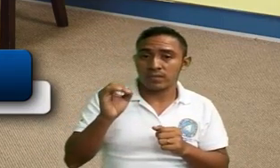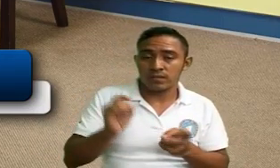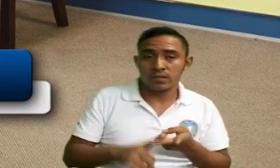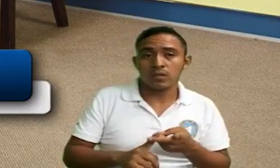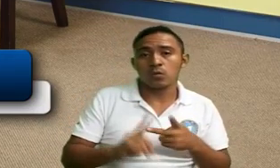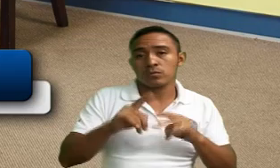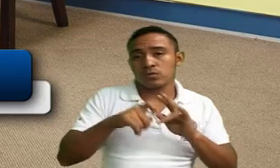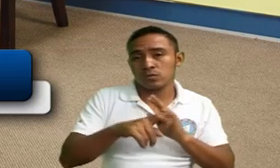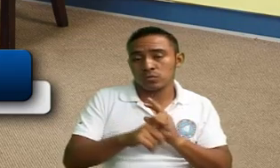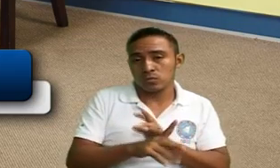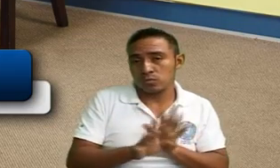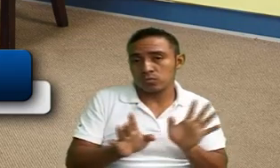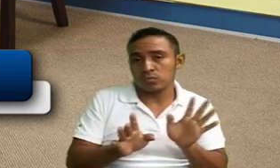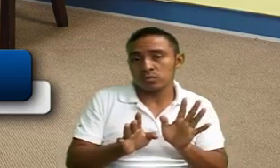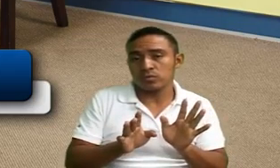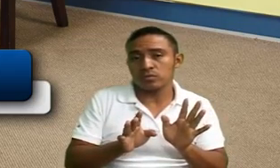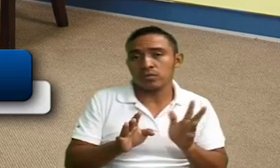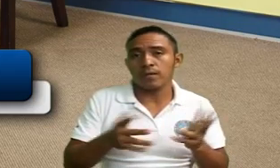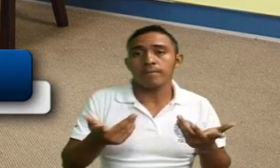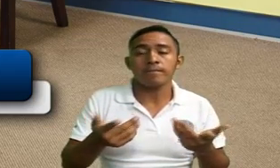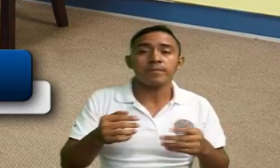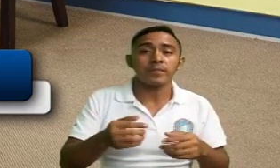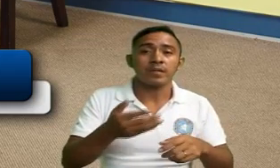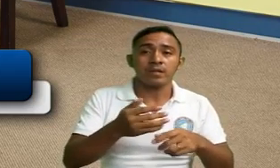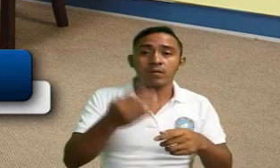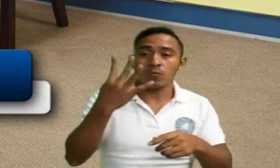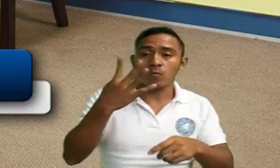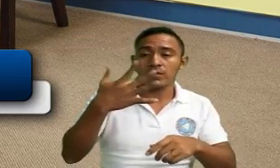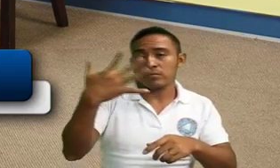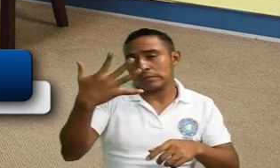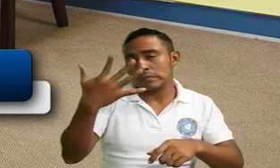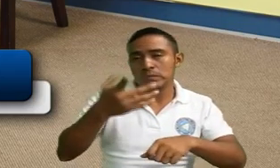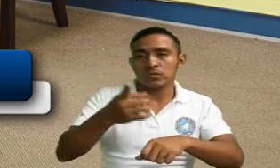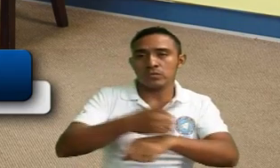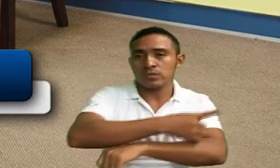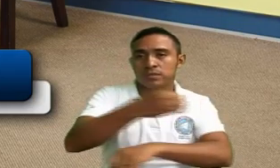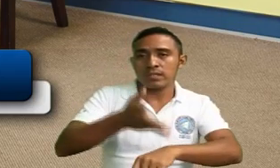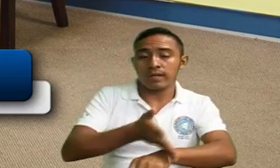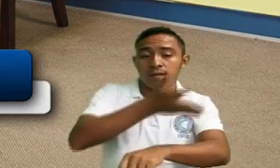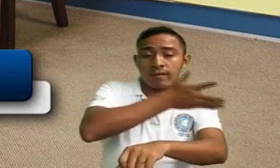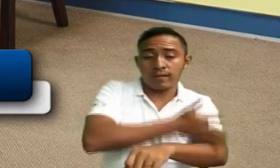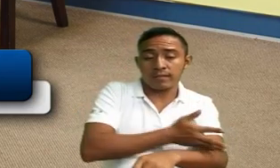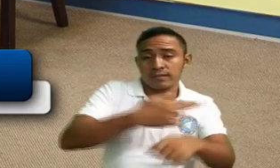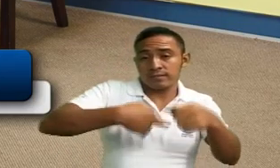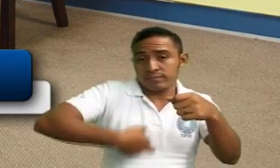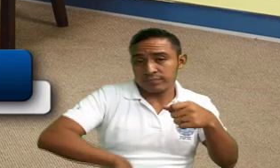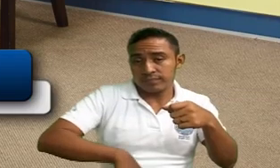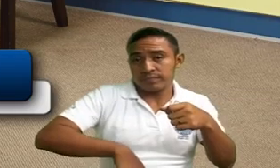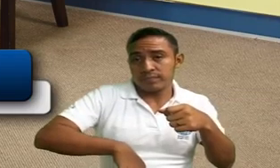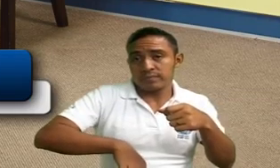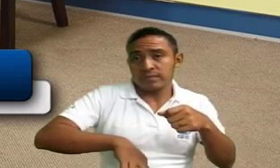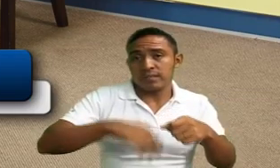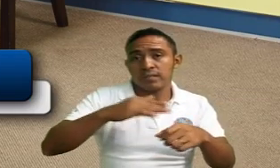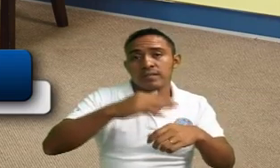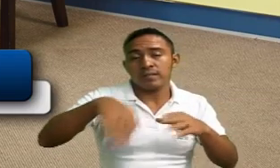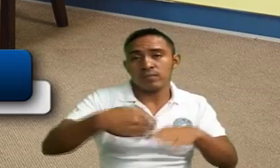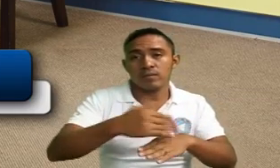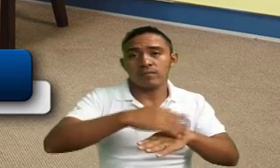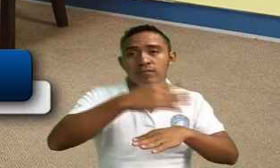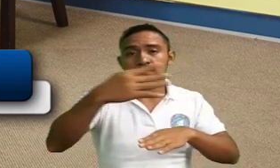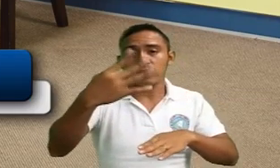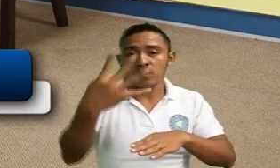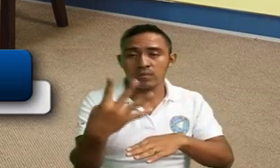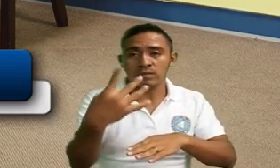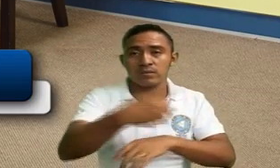ser psicológicos y que aparecen 4 o 5 días antes del periodo menstrual, que terminan en el